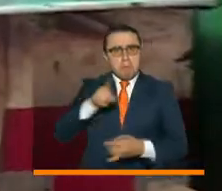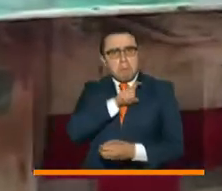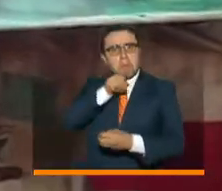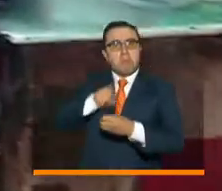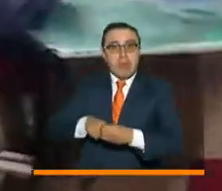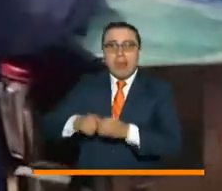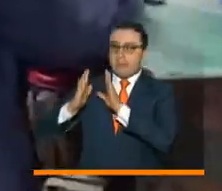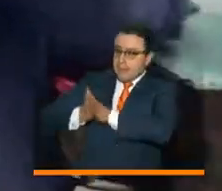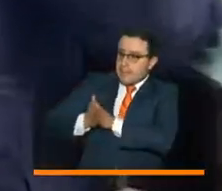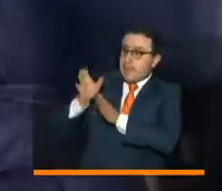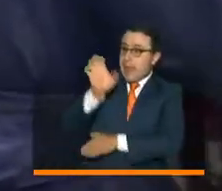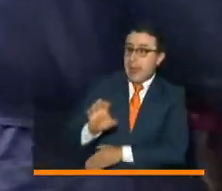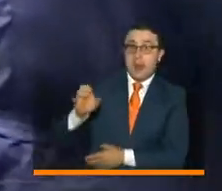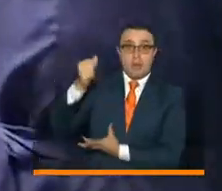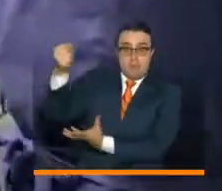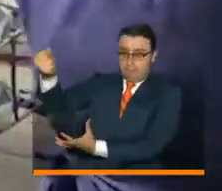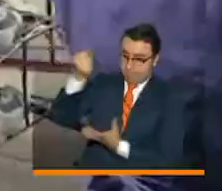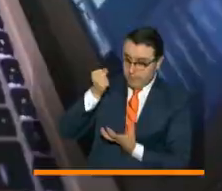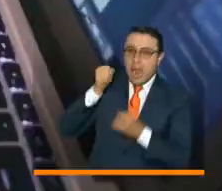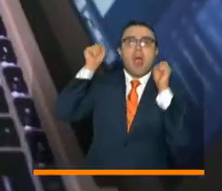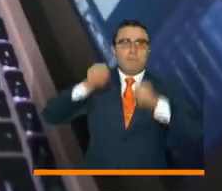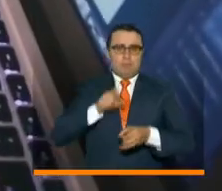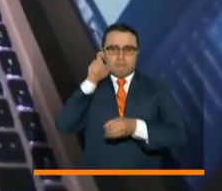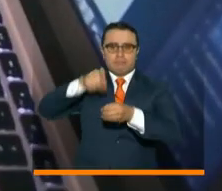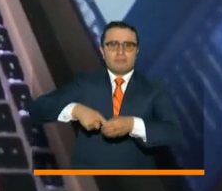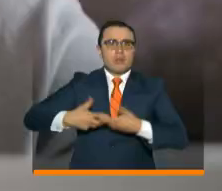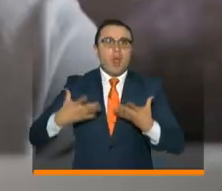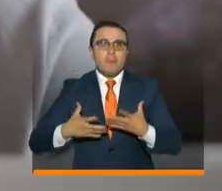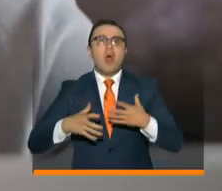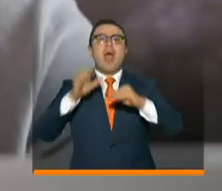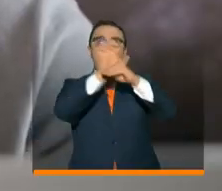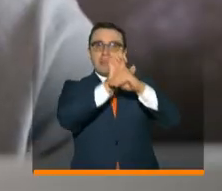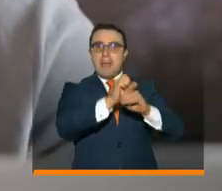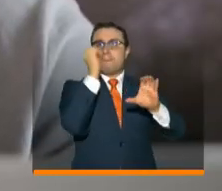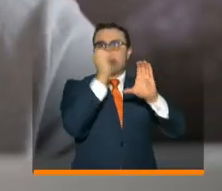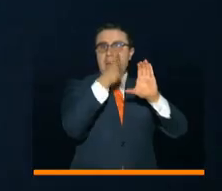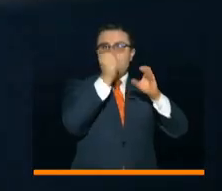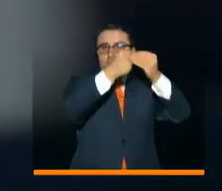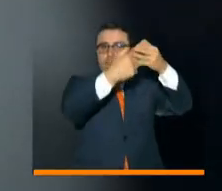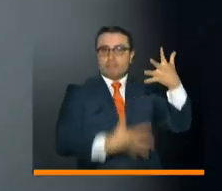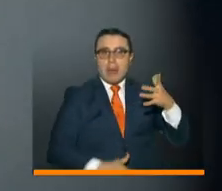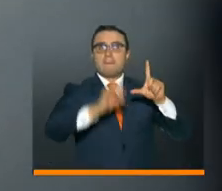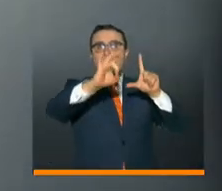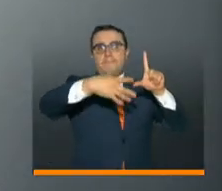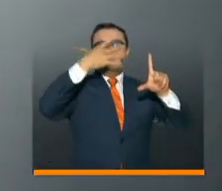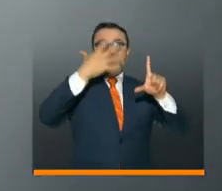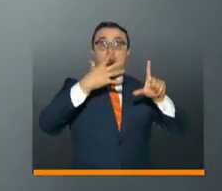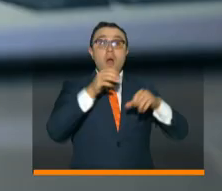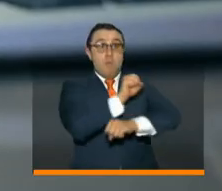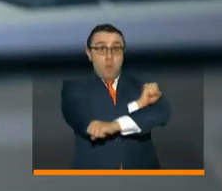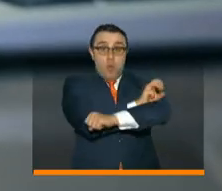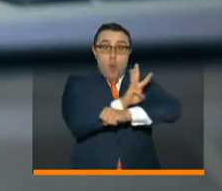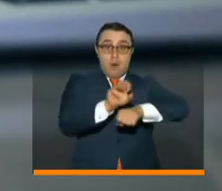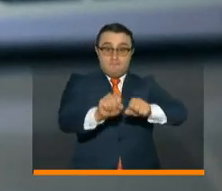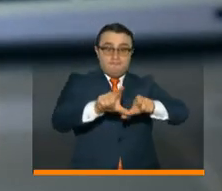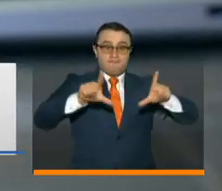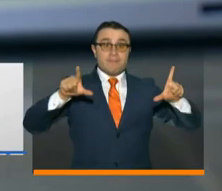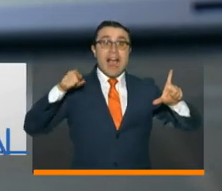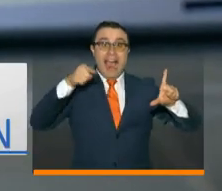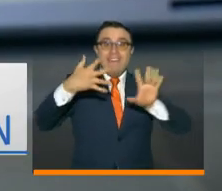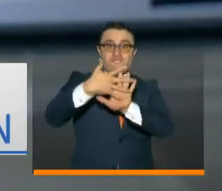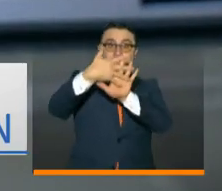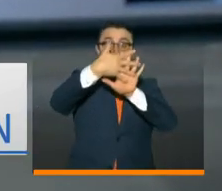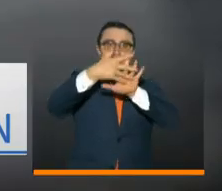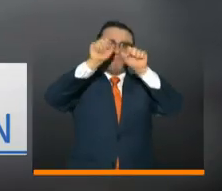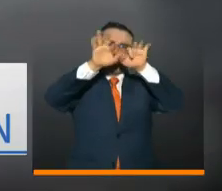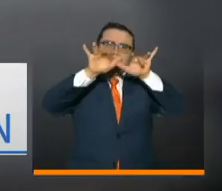de diciembre y enero pueden realizar su inscripción a través de las entidades financieras de manera virtual, en sus páginas de internet, diligenciando